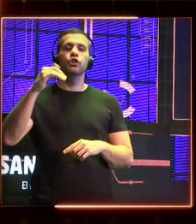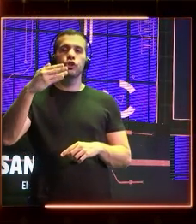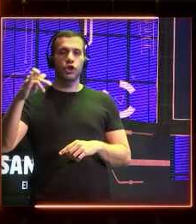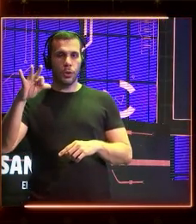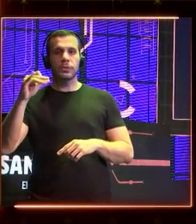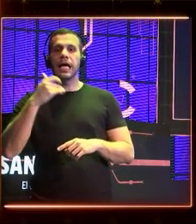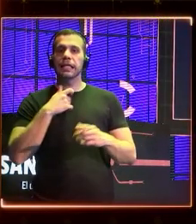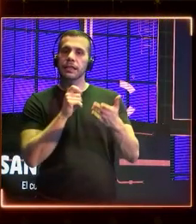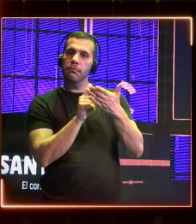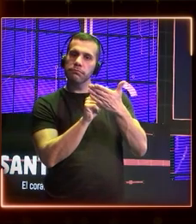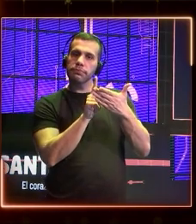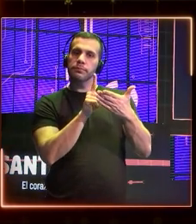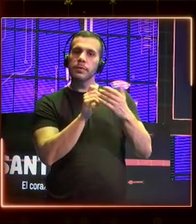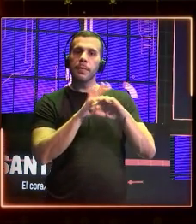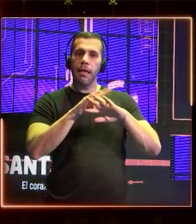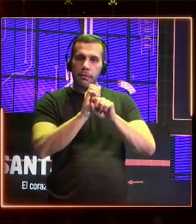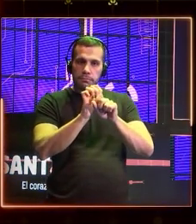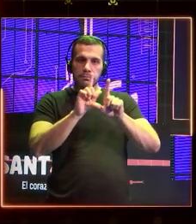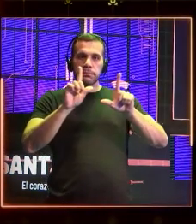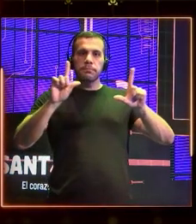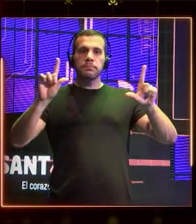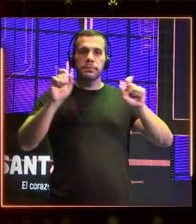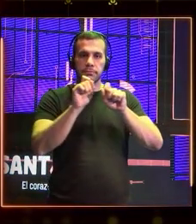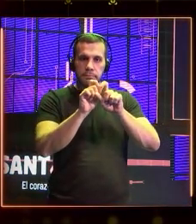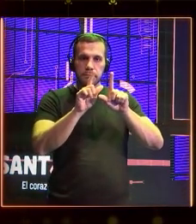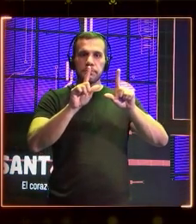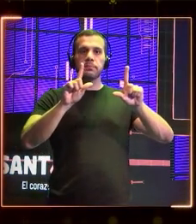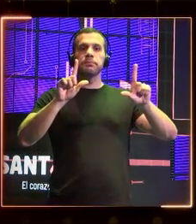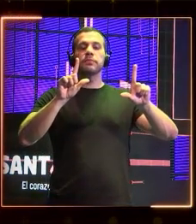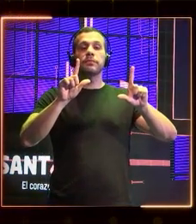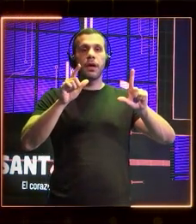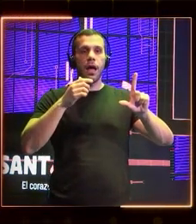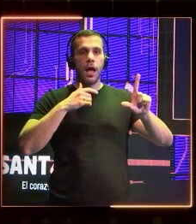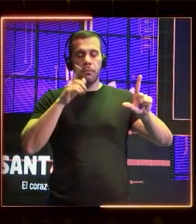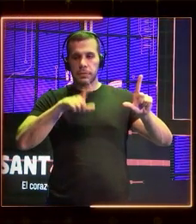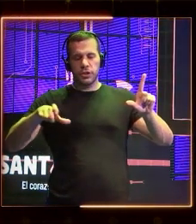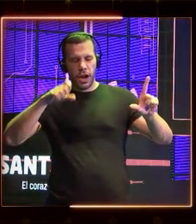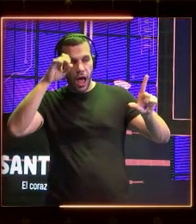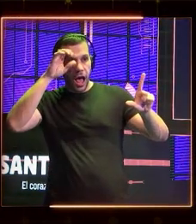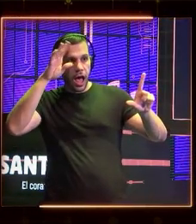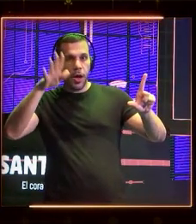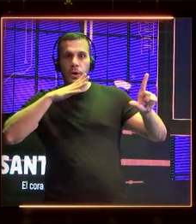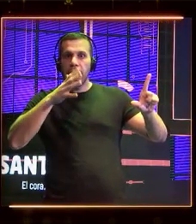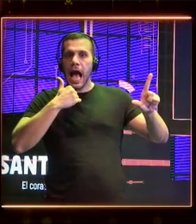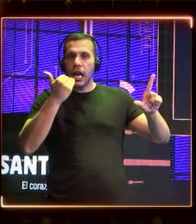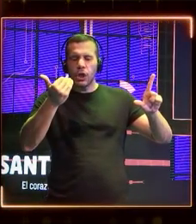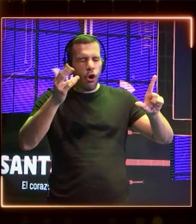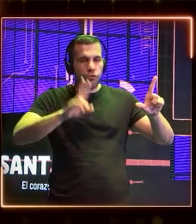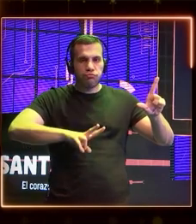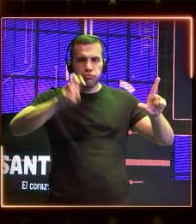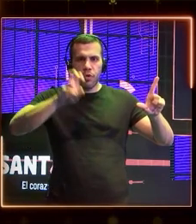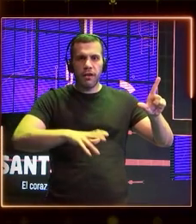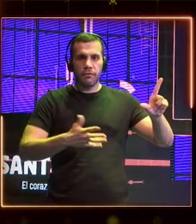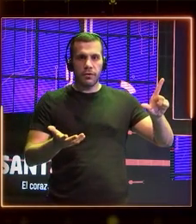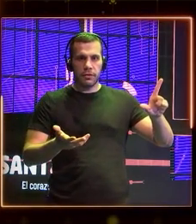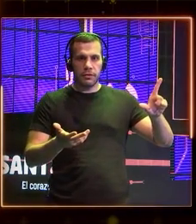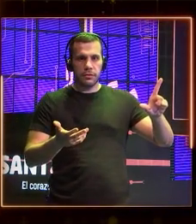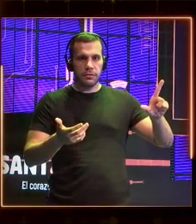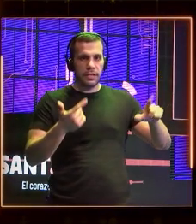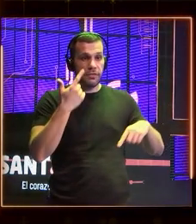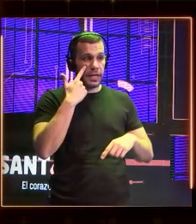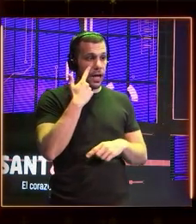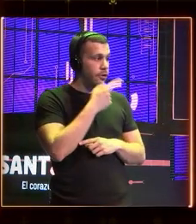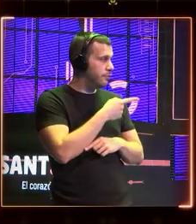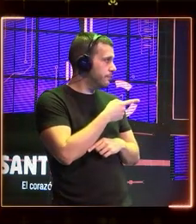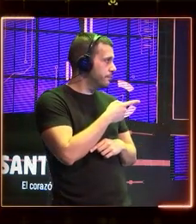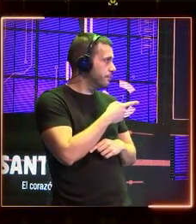e la gente flipa porque estábamos descubriendo un mundo completamente nuevo y fijaos en en el gesto